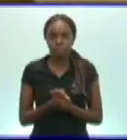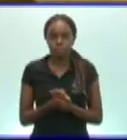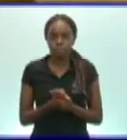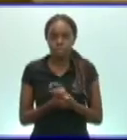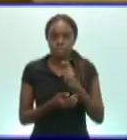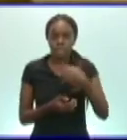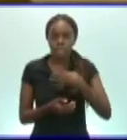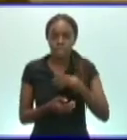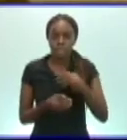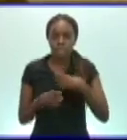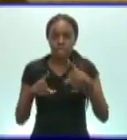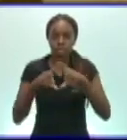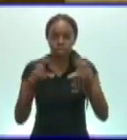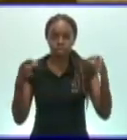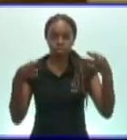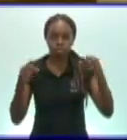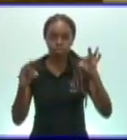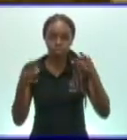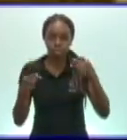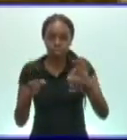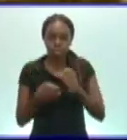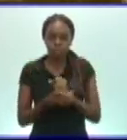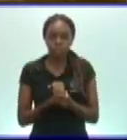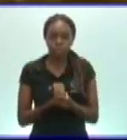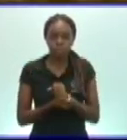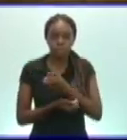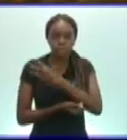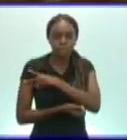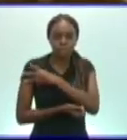su título de bachiller en Derecho Civil.